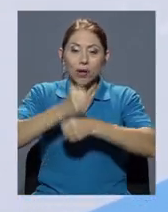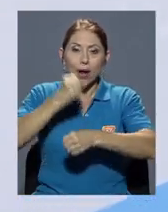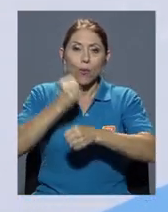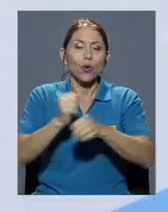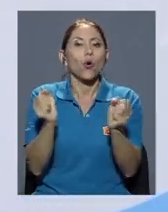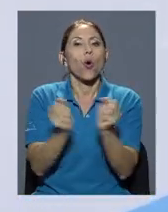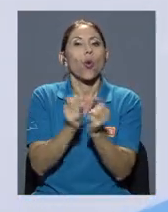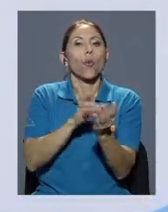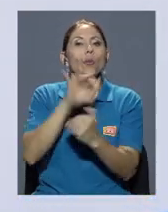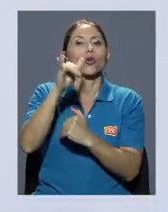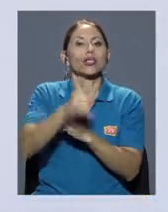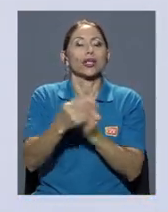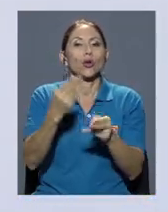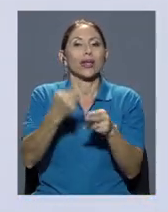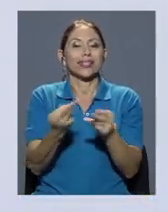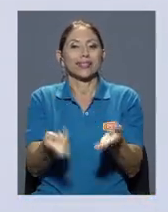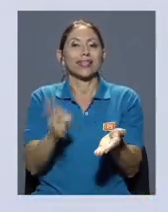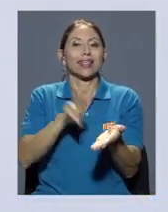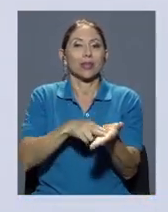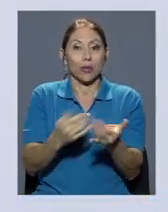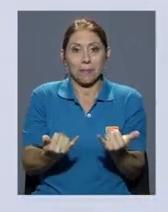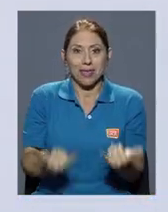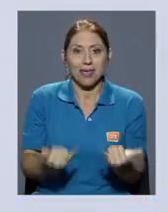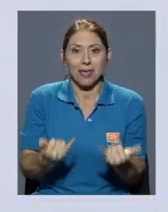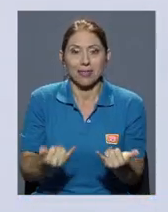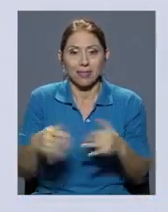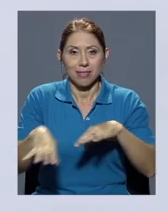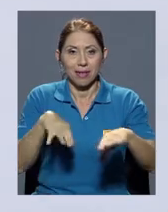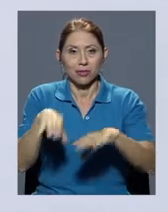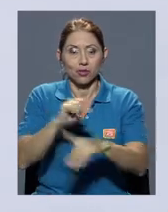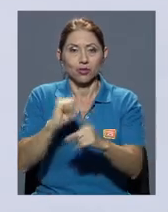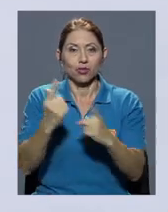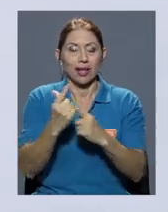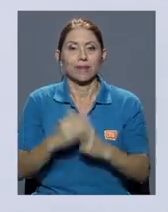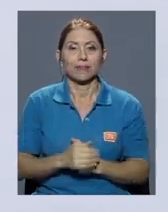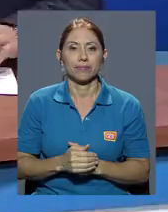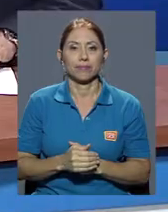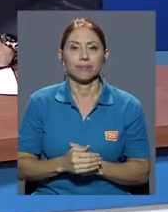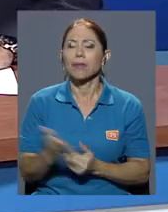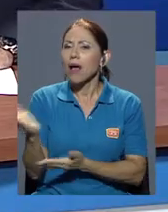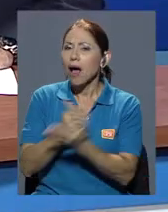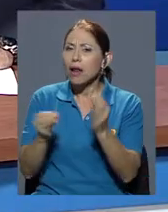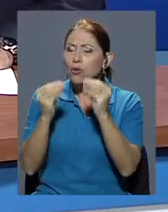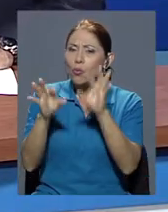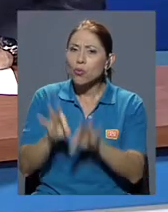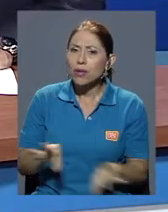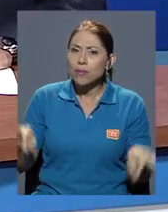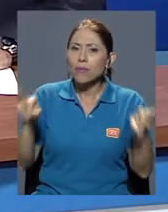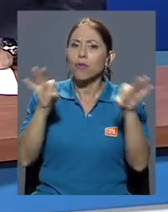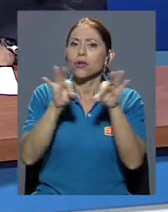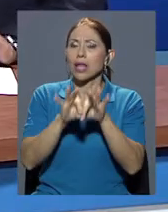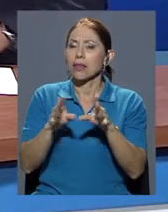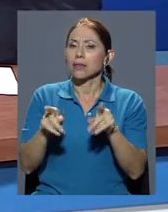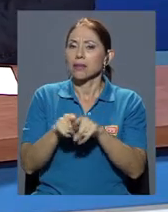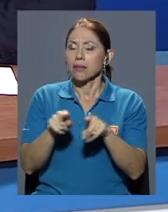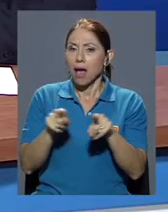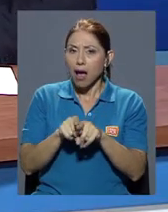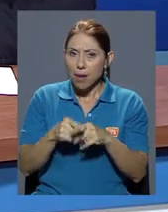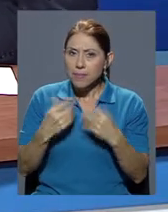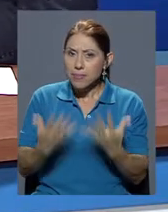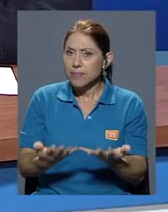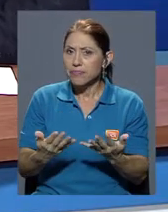proyecto inscrito y gente de la acción social algo muy importante natalia es comentarle a los televidentes